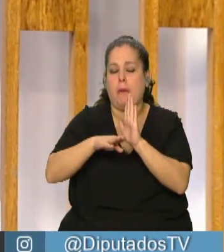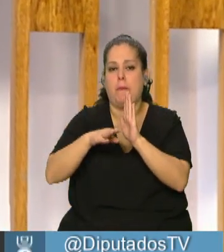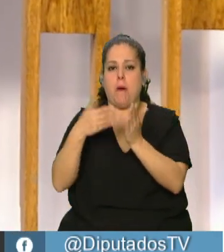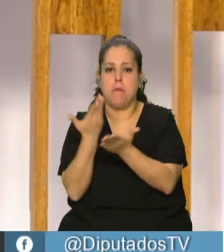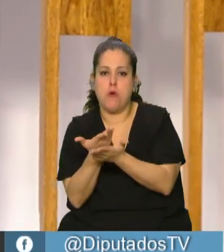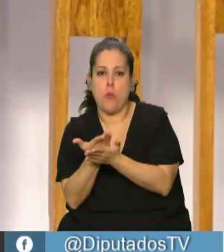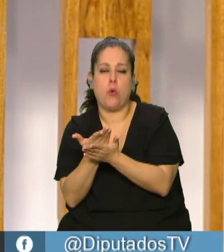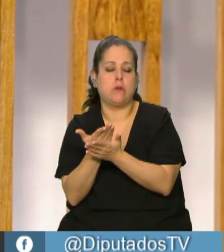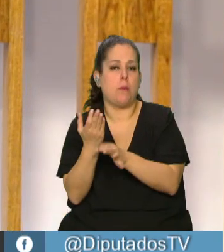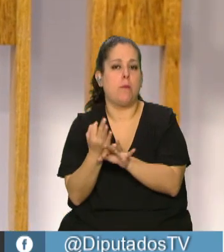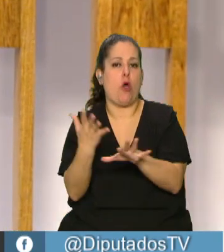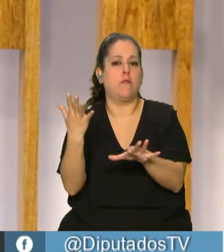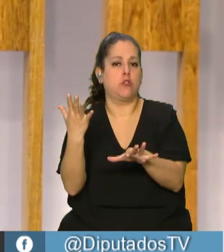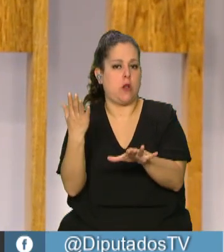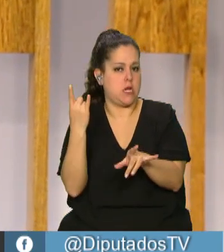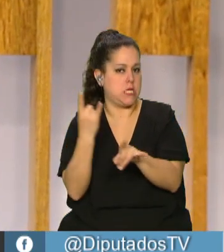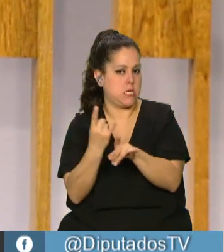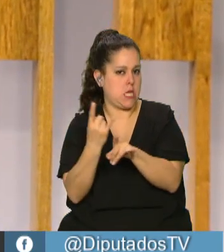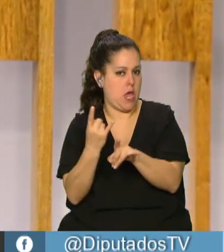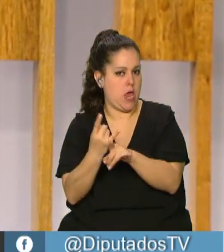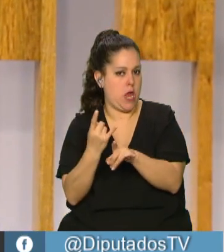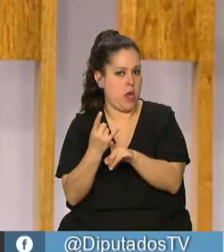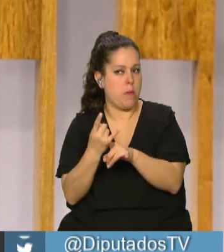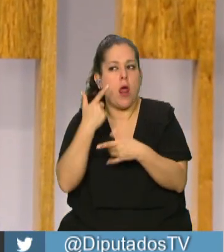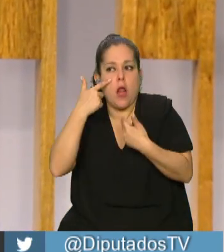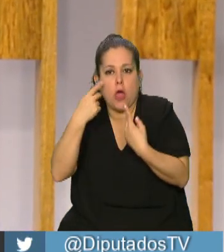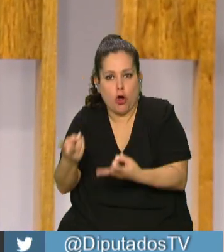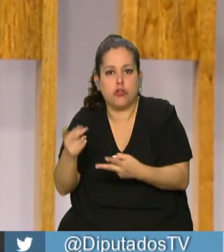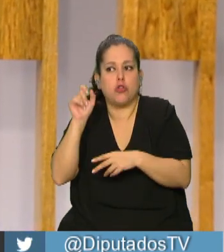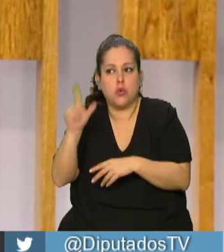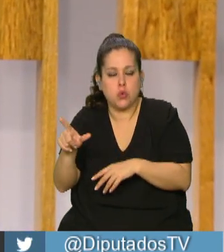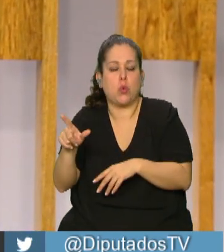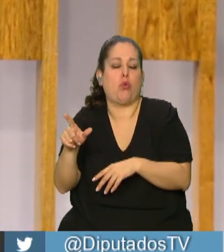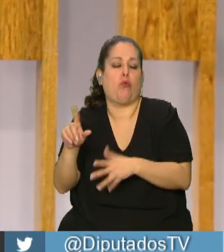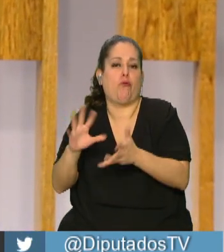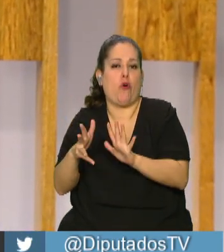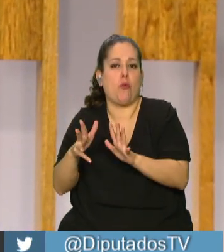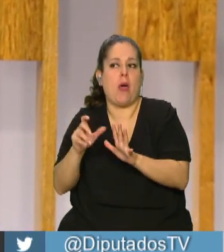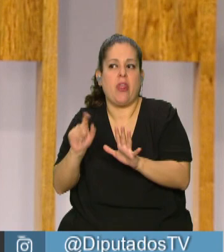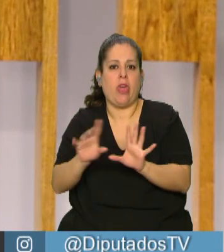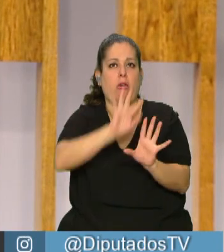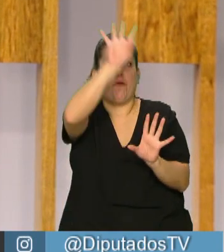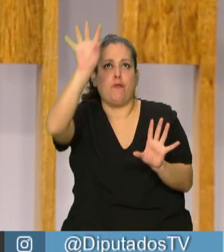contenido profesional, siempre destacando su calidad federal, plural